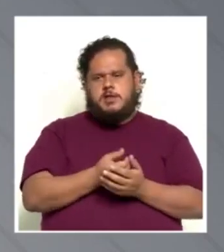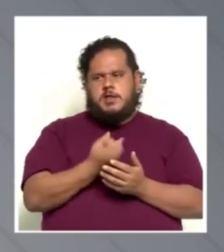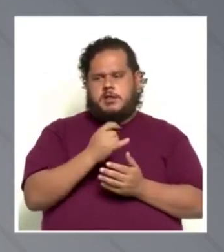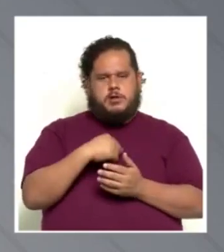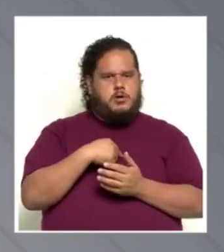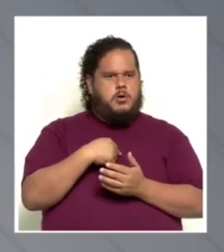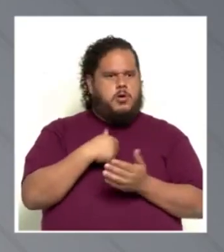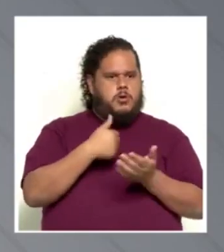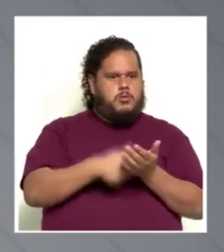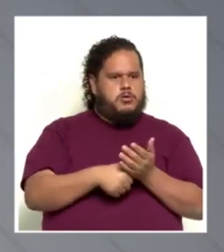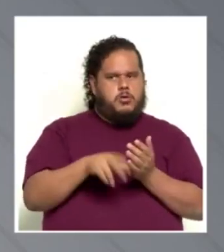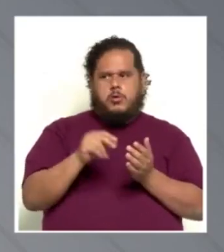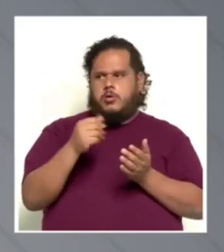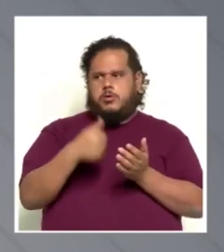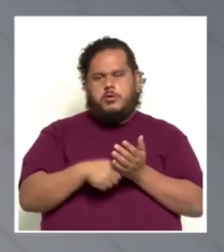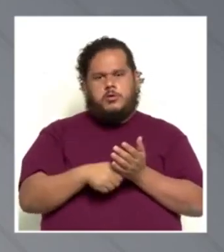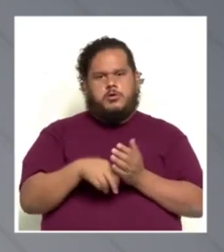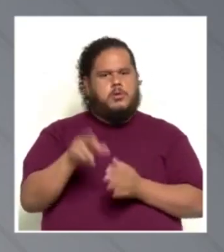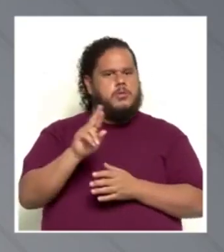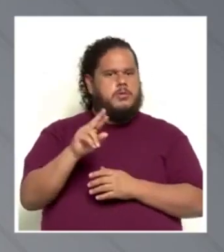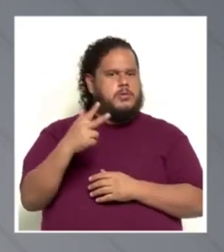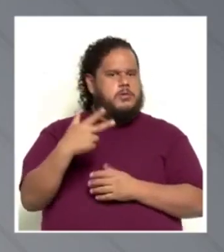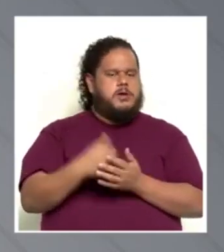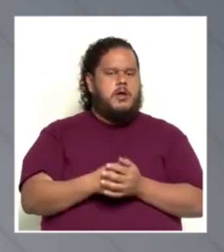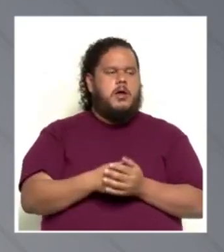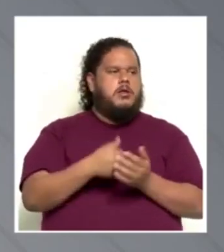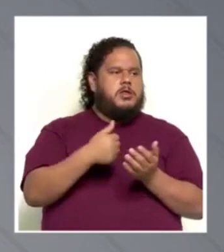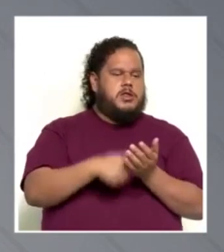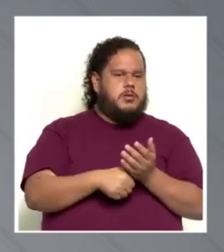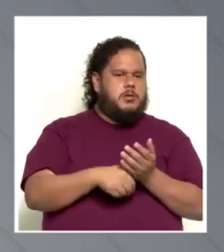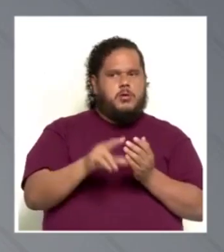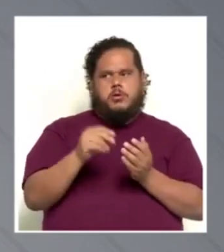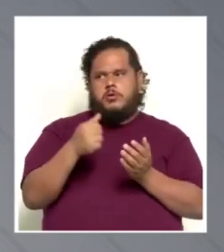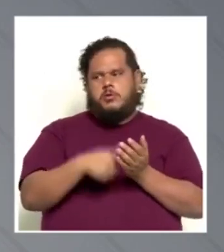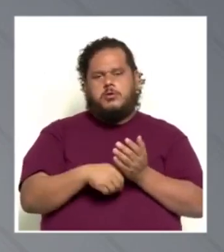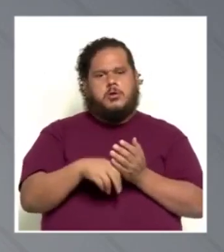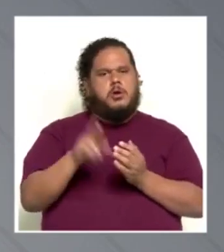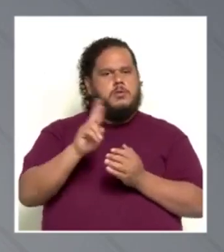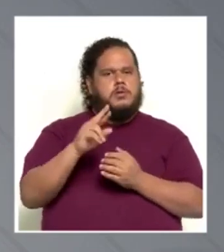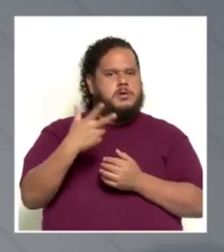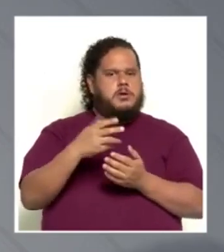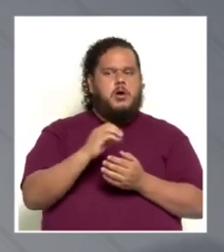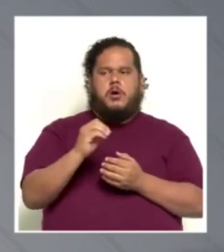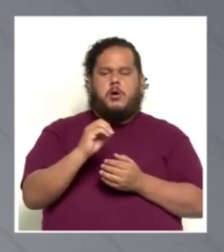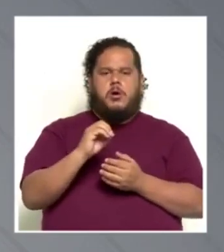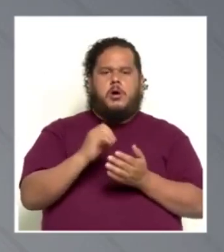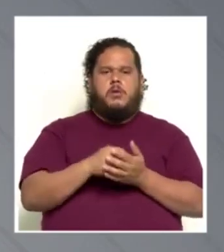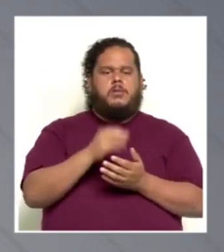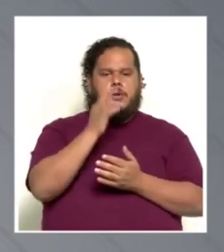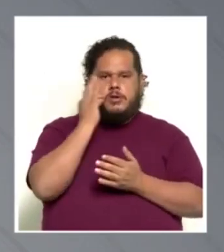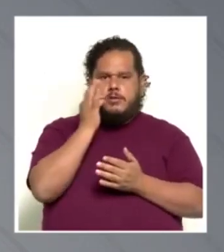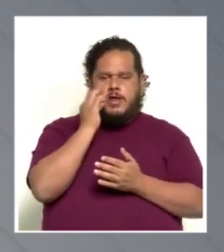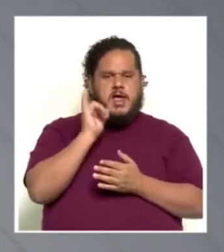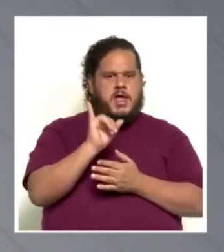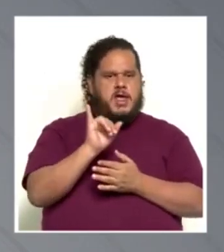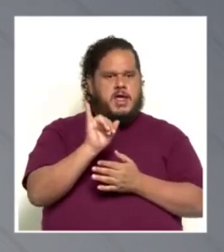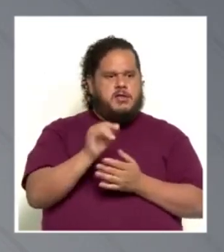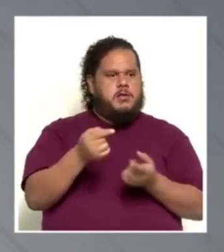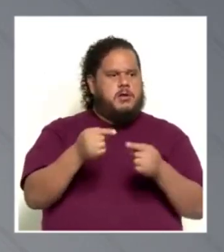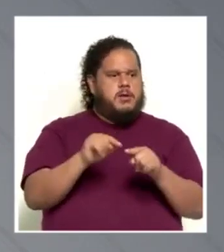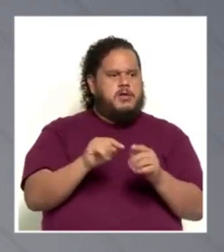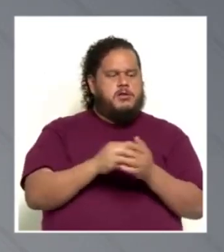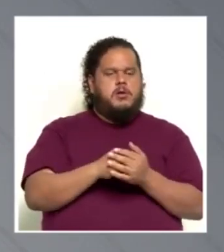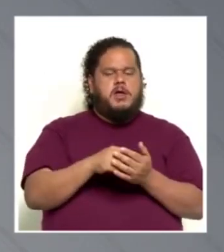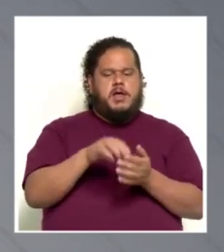o no voto por Rodrigo Chávez, no si voto por Rodrigo Chávez o por José María Figueres, que fue lo que sucedió en la elección de José